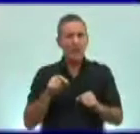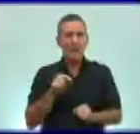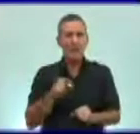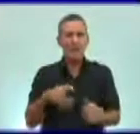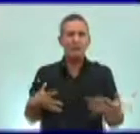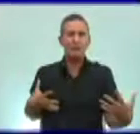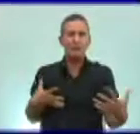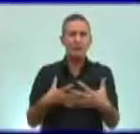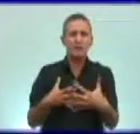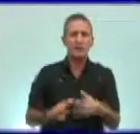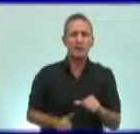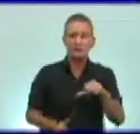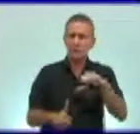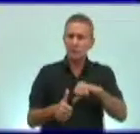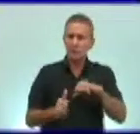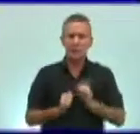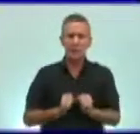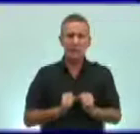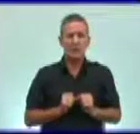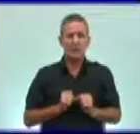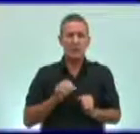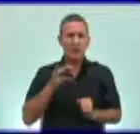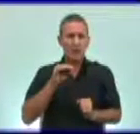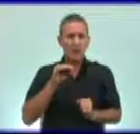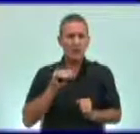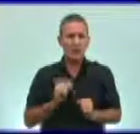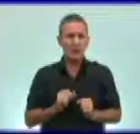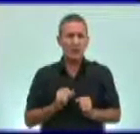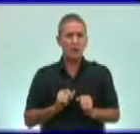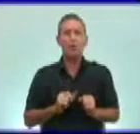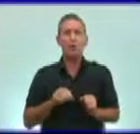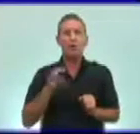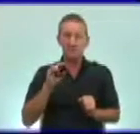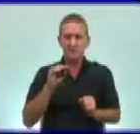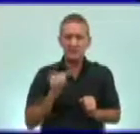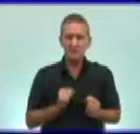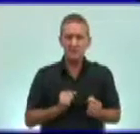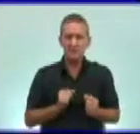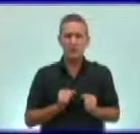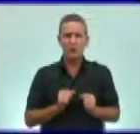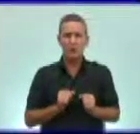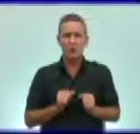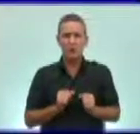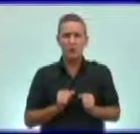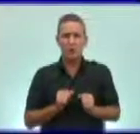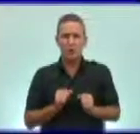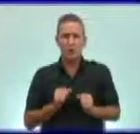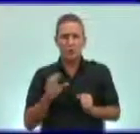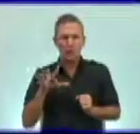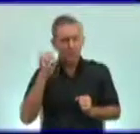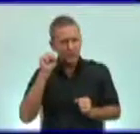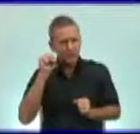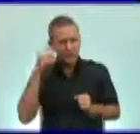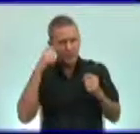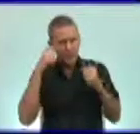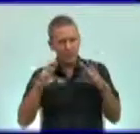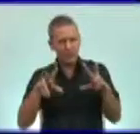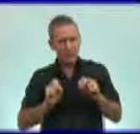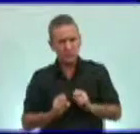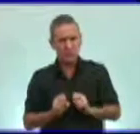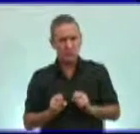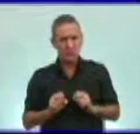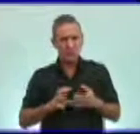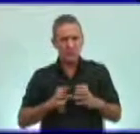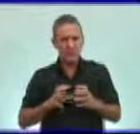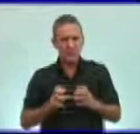el propio hecho de expresar lo que está enunciando revela una concepción de entender la vida de manera absoluta y